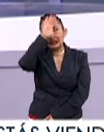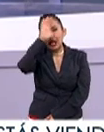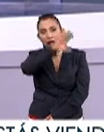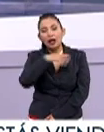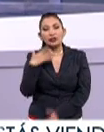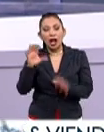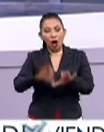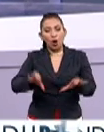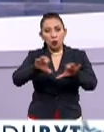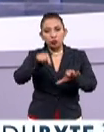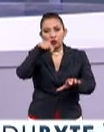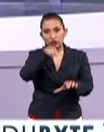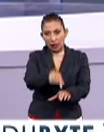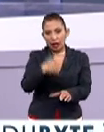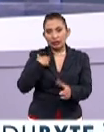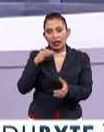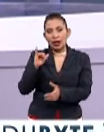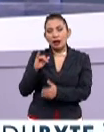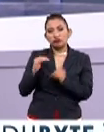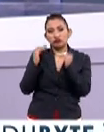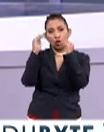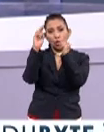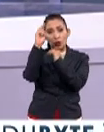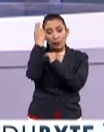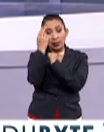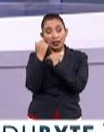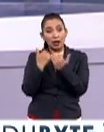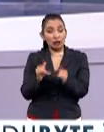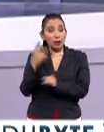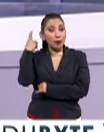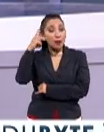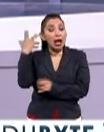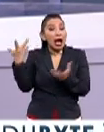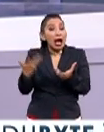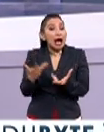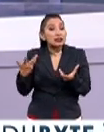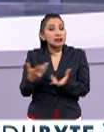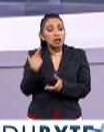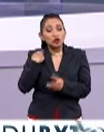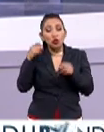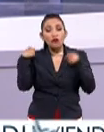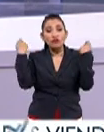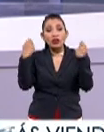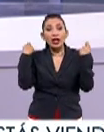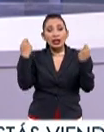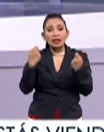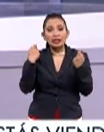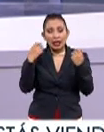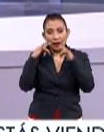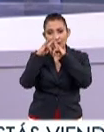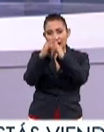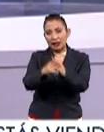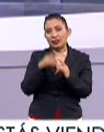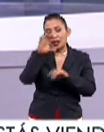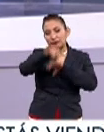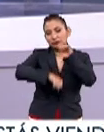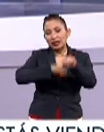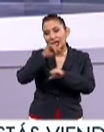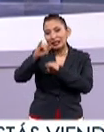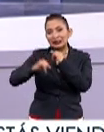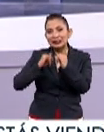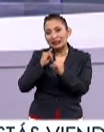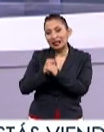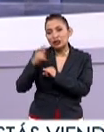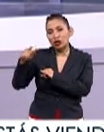de la Computación de la Benemérita Universidad Autónoma de Puebla llevó a cabo su Feria de Reclutamiento Internacional